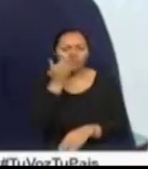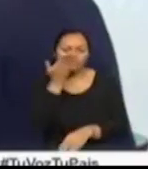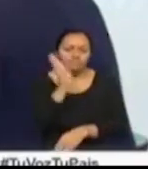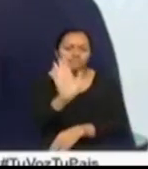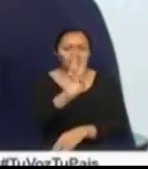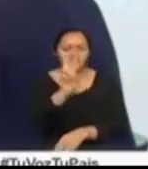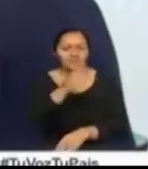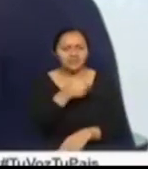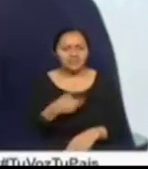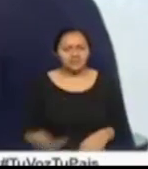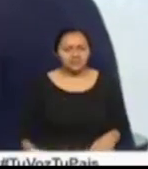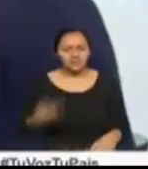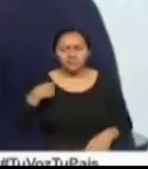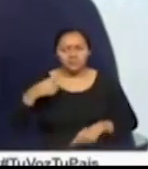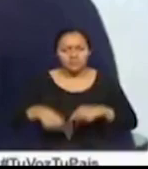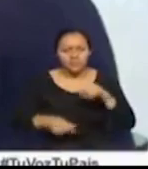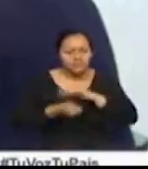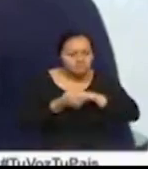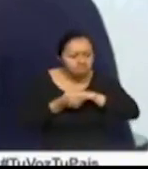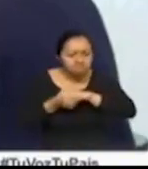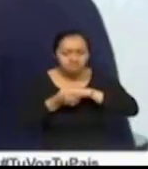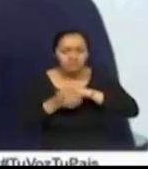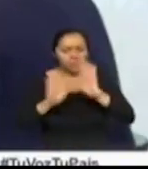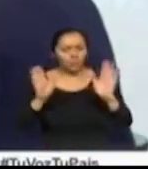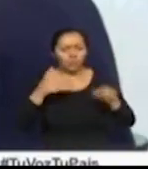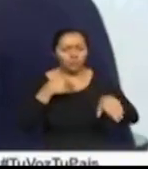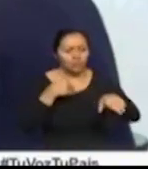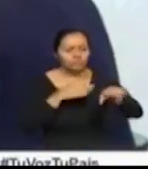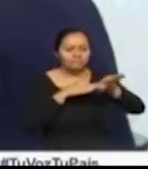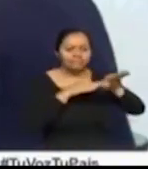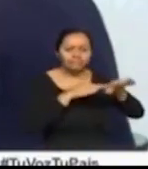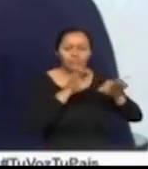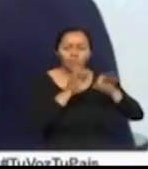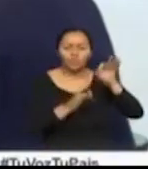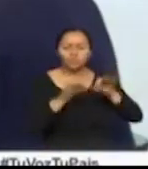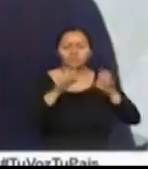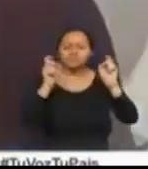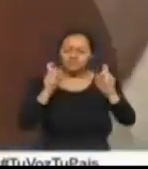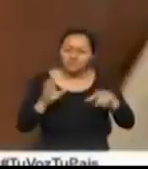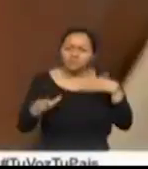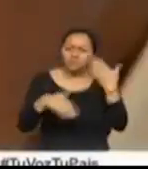Mi obligación es respaldar a la justicia, que actúe con toda la fuerza